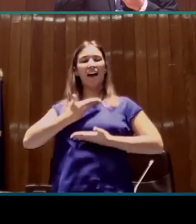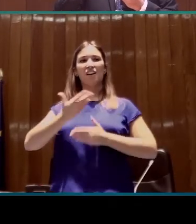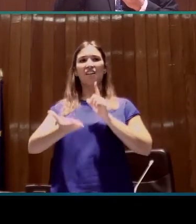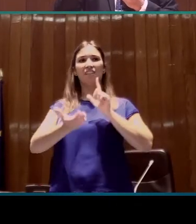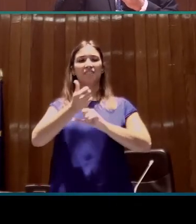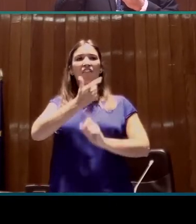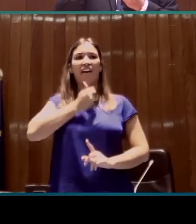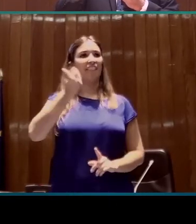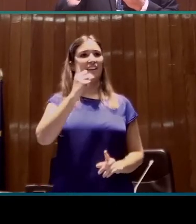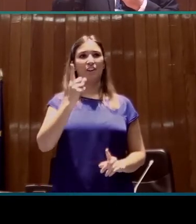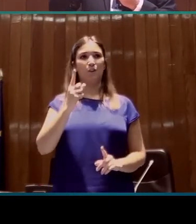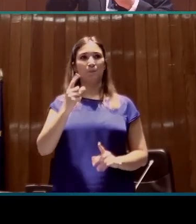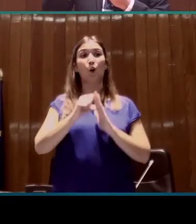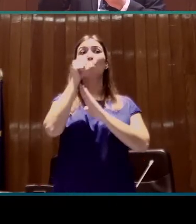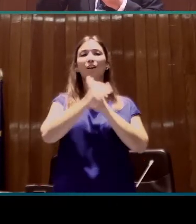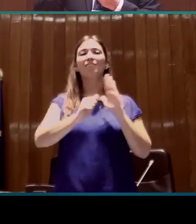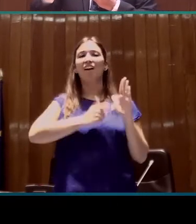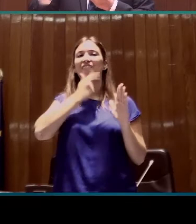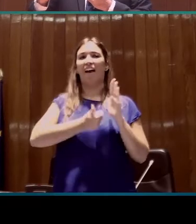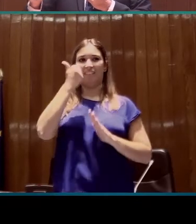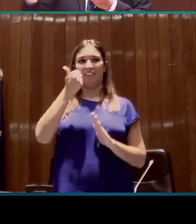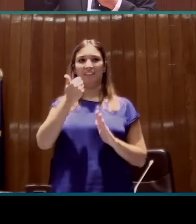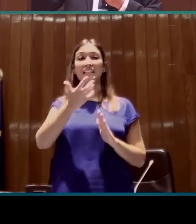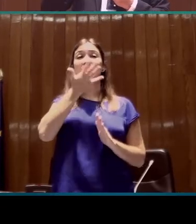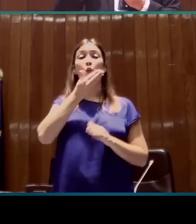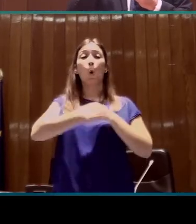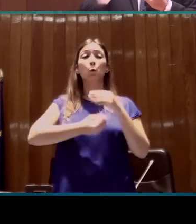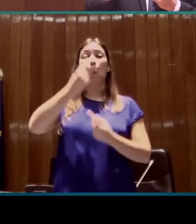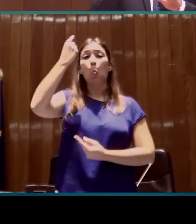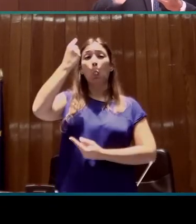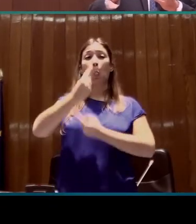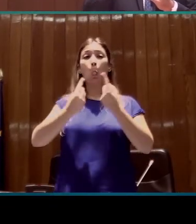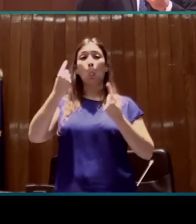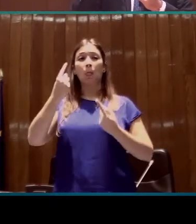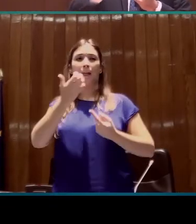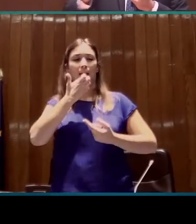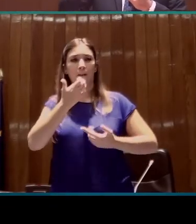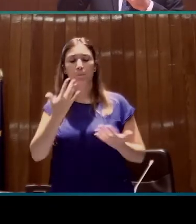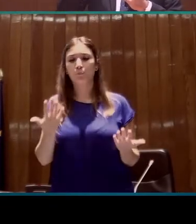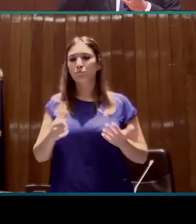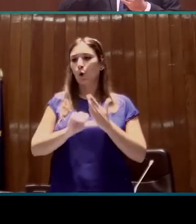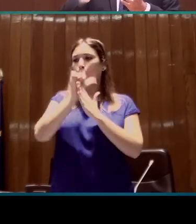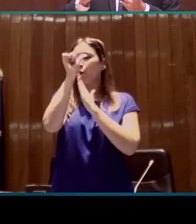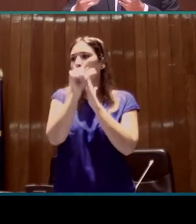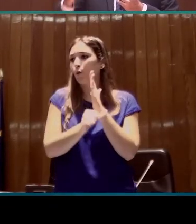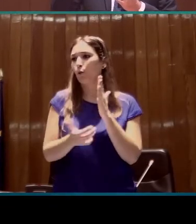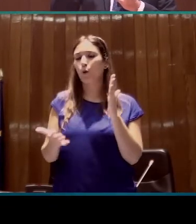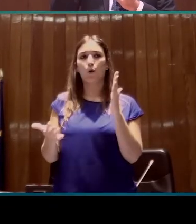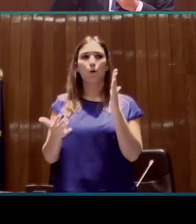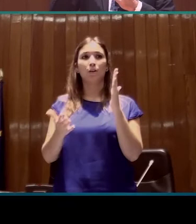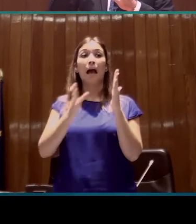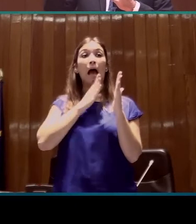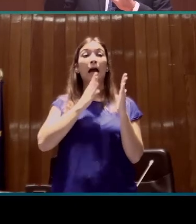La configuración facilita. En los signos de baja frecuencia, si estamos utilizando configuraciones de